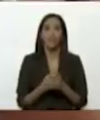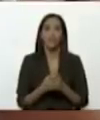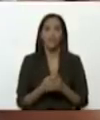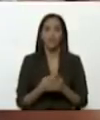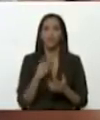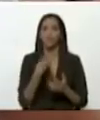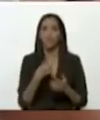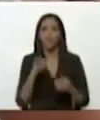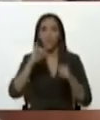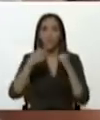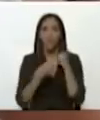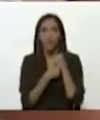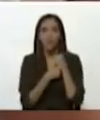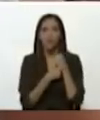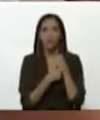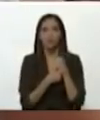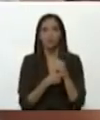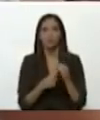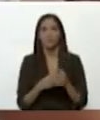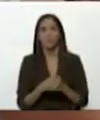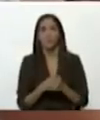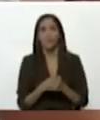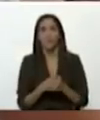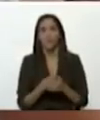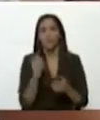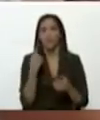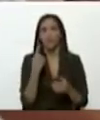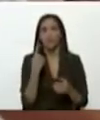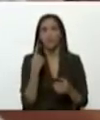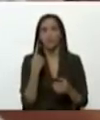Guaidó, por creer en la palabra de los caballeros, es